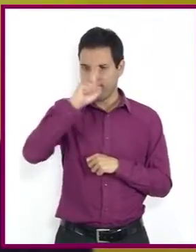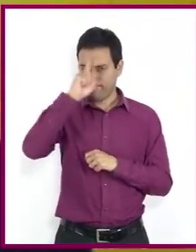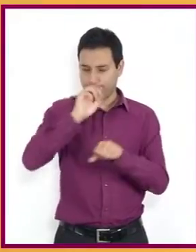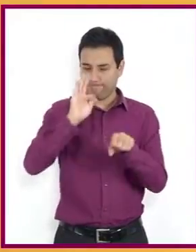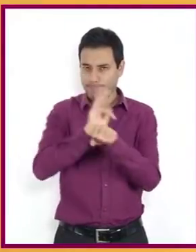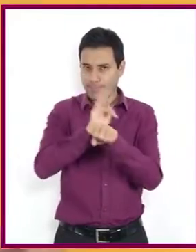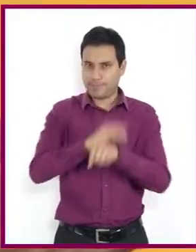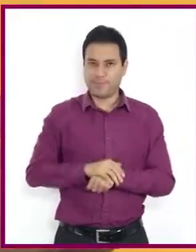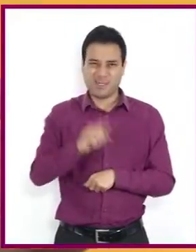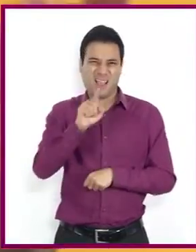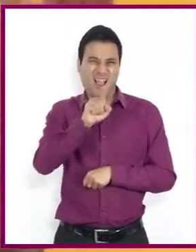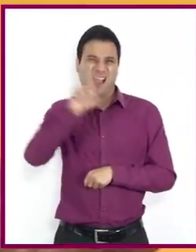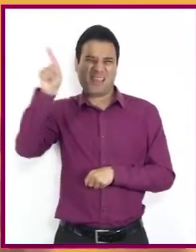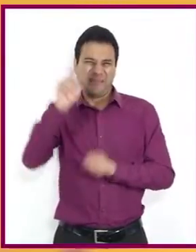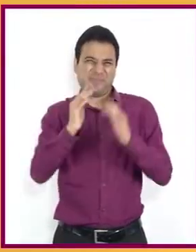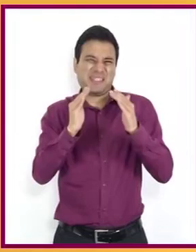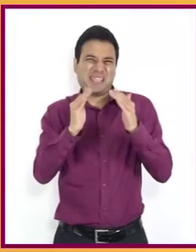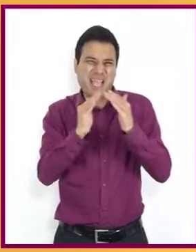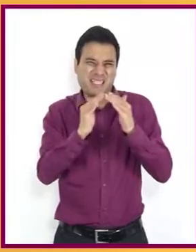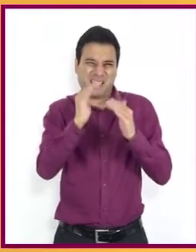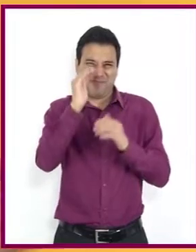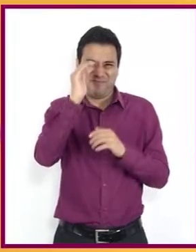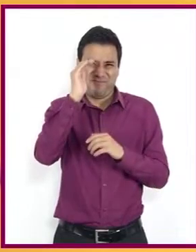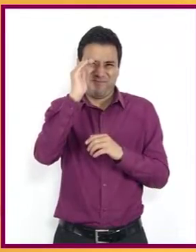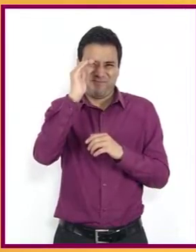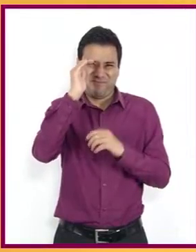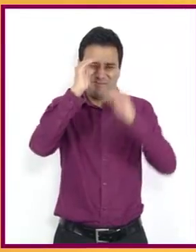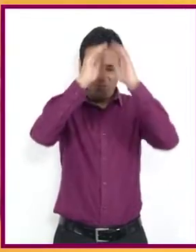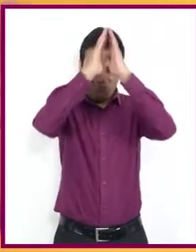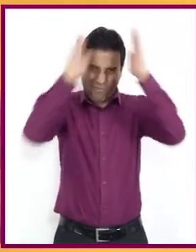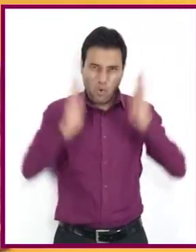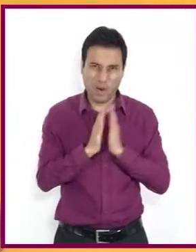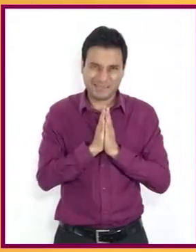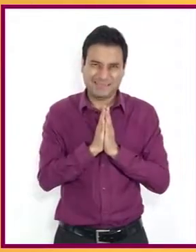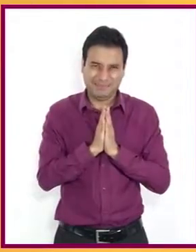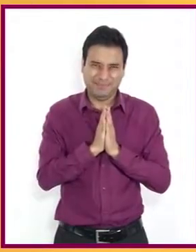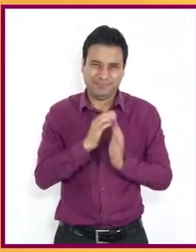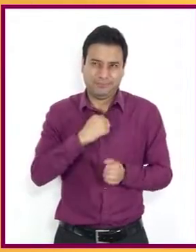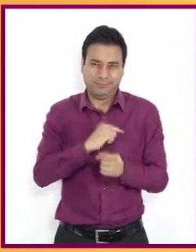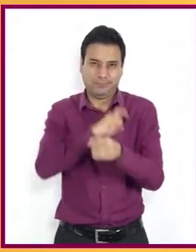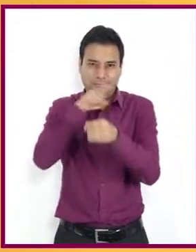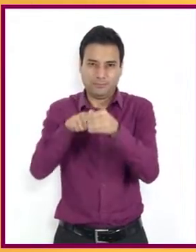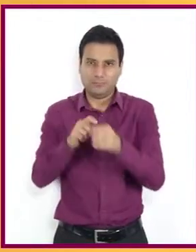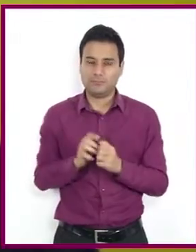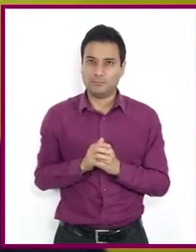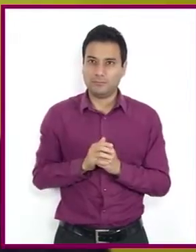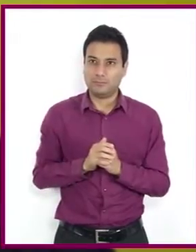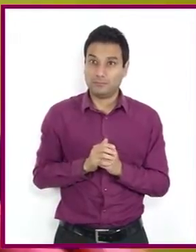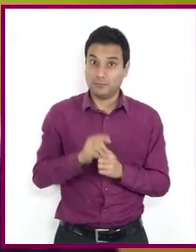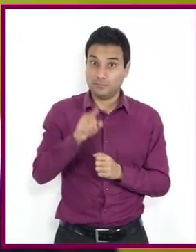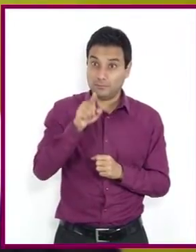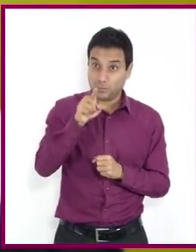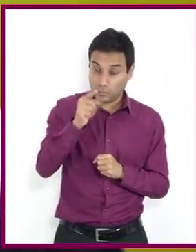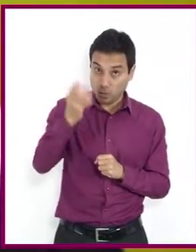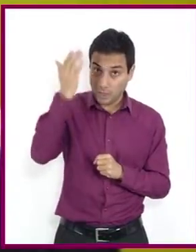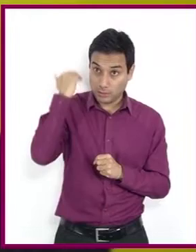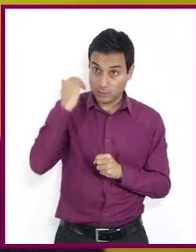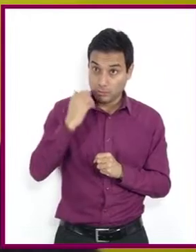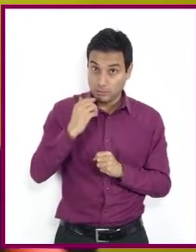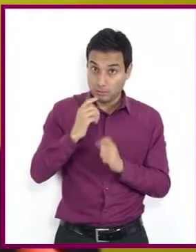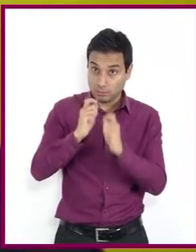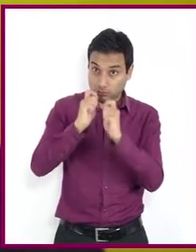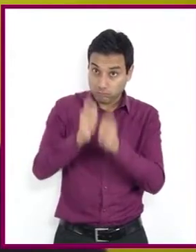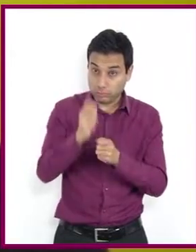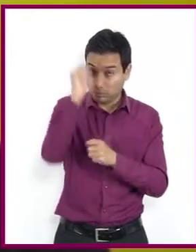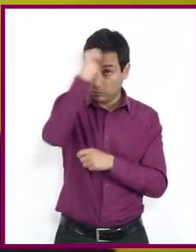Florencia. ¿Eso quiere decir que estudió para convertirse en religioso? No.